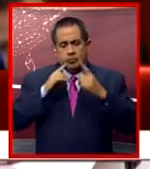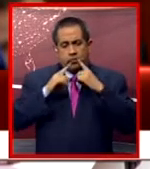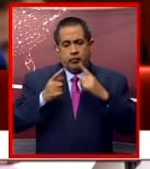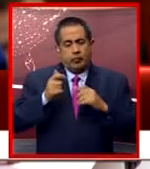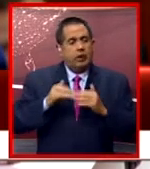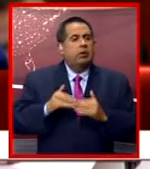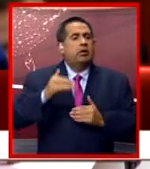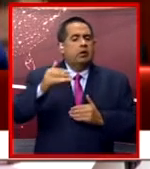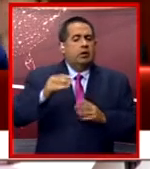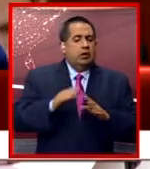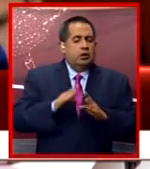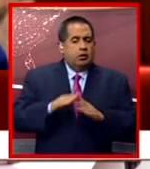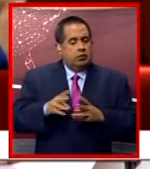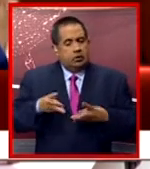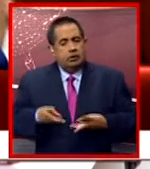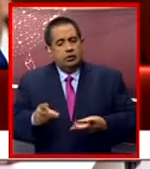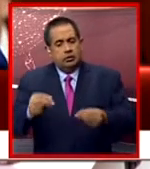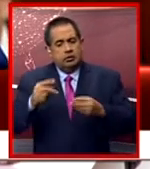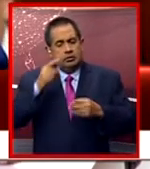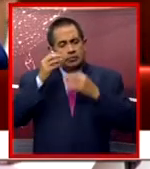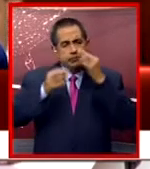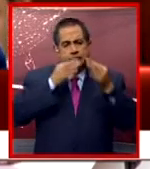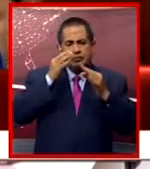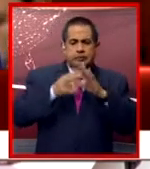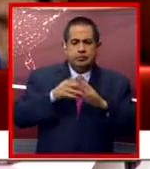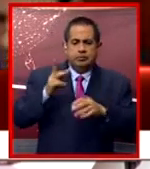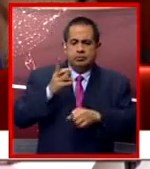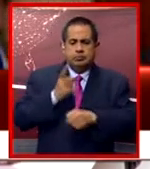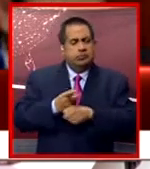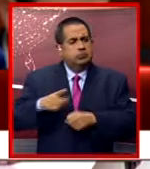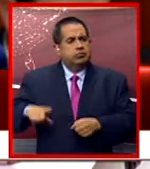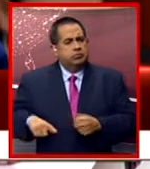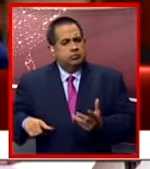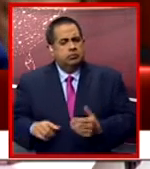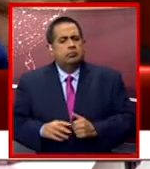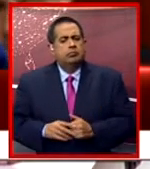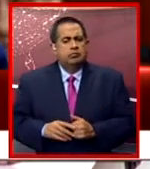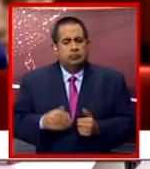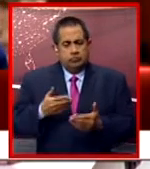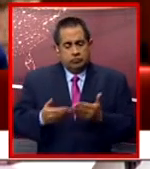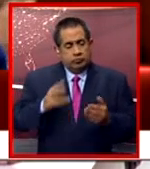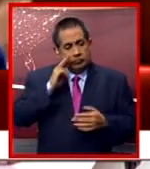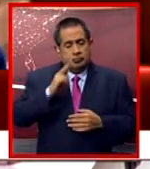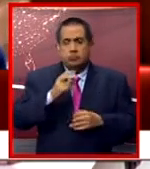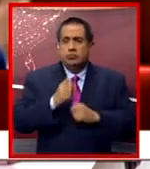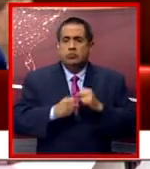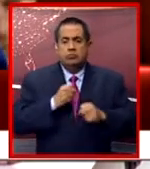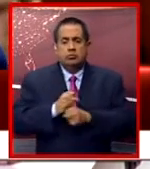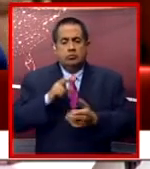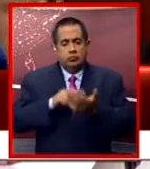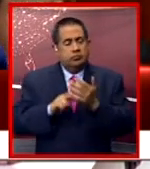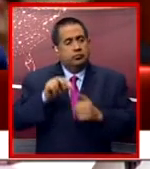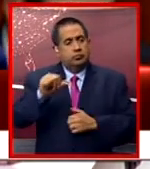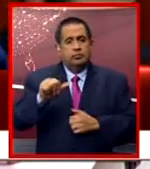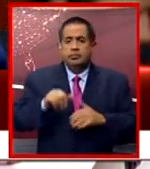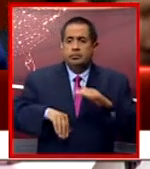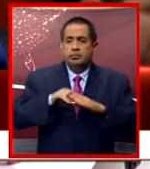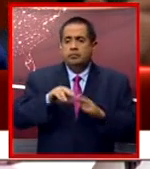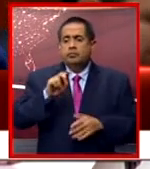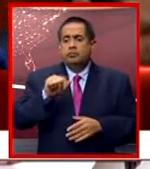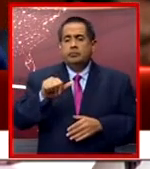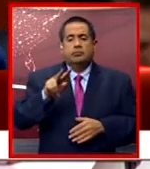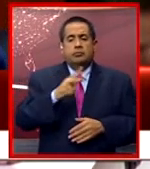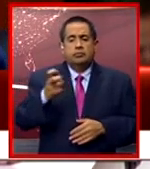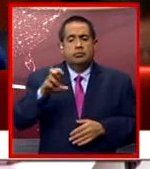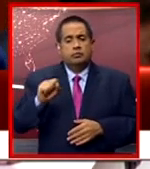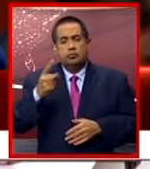enorme, por ejemplo, en gastos de propaganda y publicidad gubernamental, llegando en 2006 a